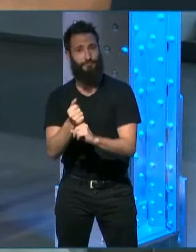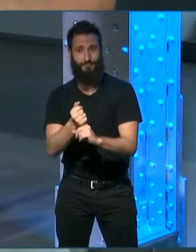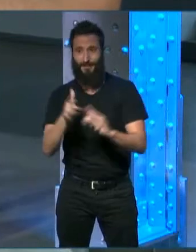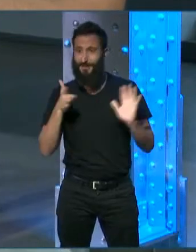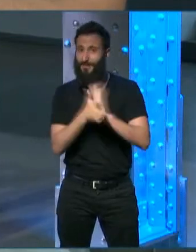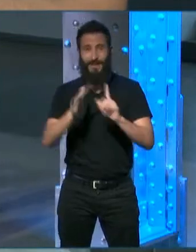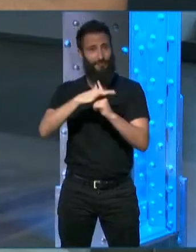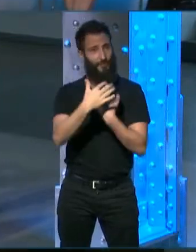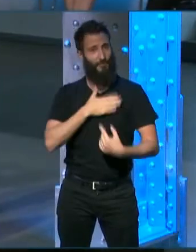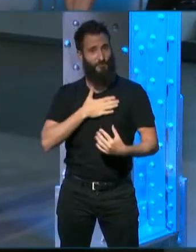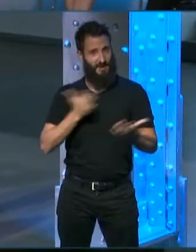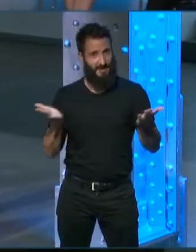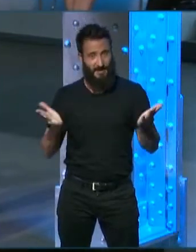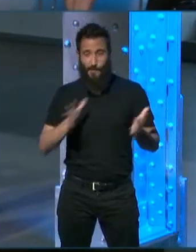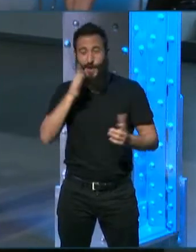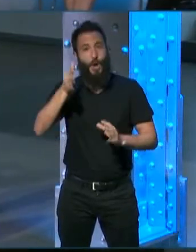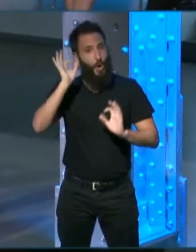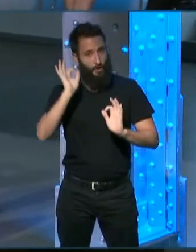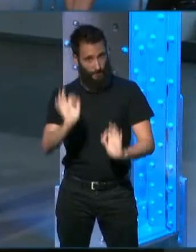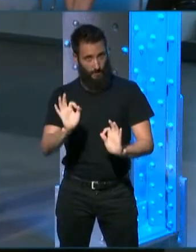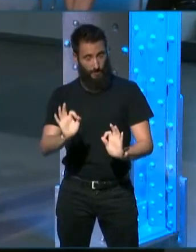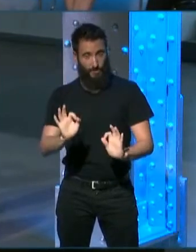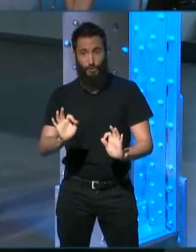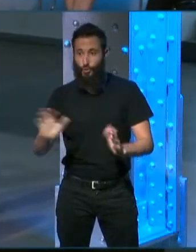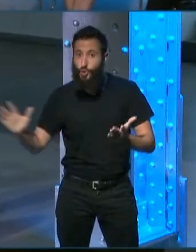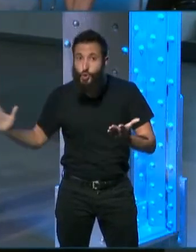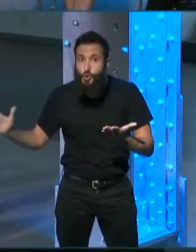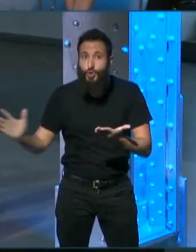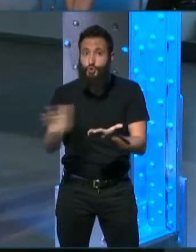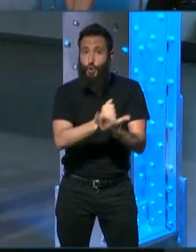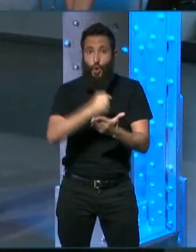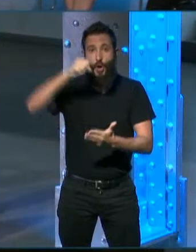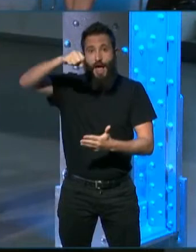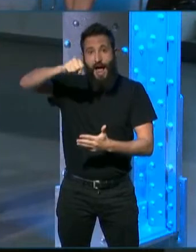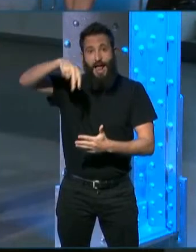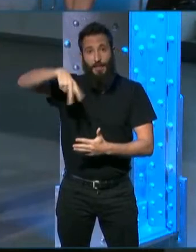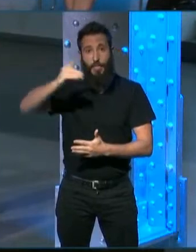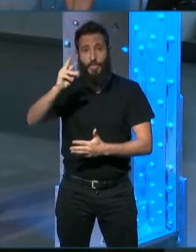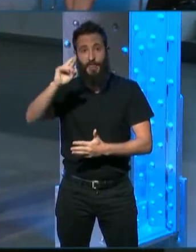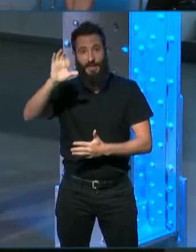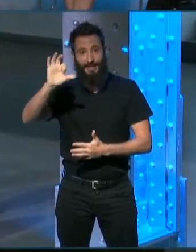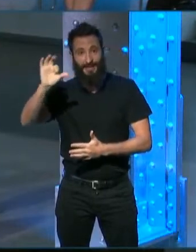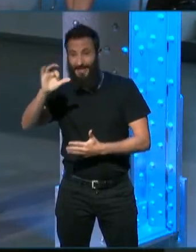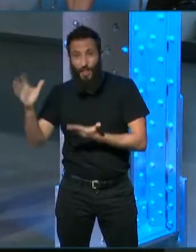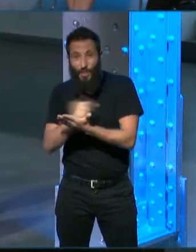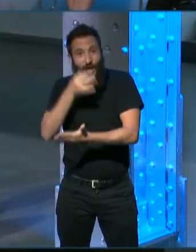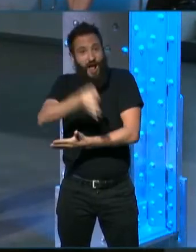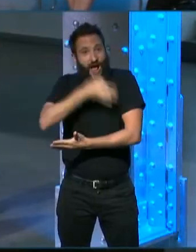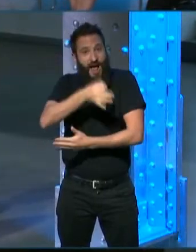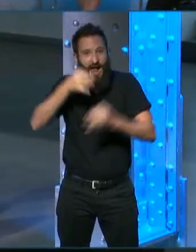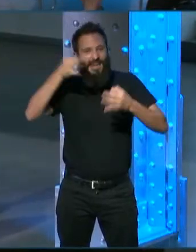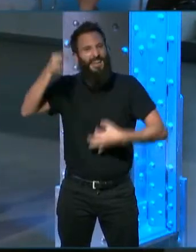a mí. Pero conste que todo lo que dice Andrés, en realidad se lo estoy dictando yo.